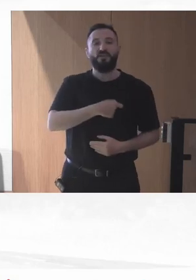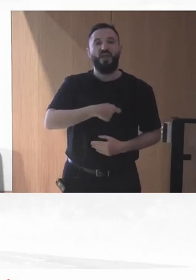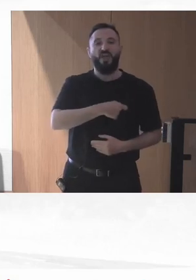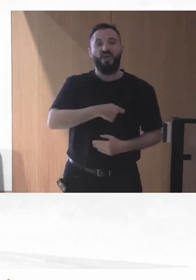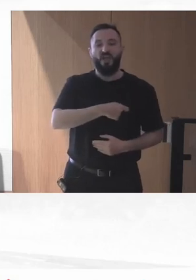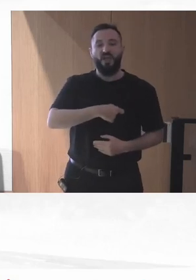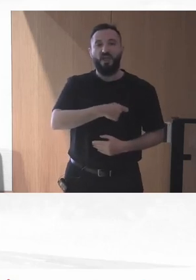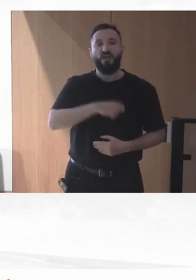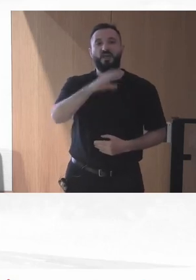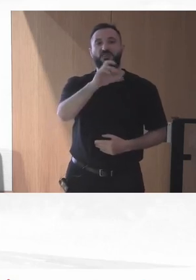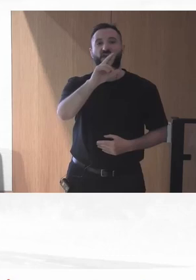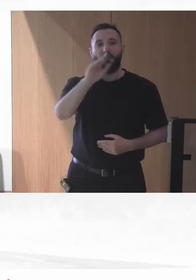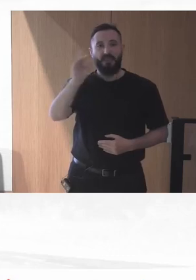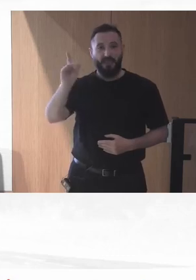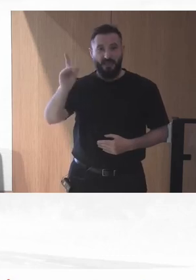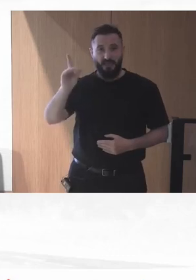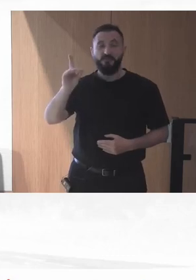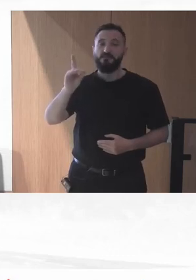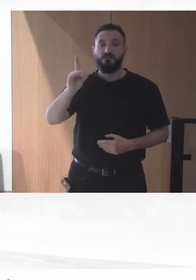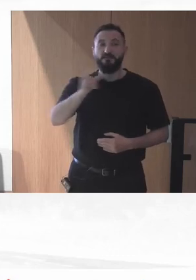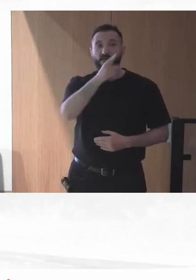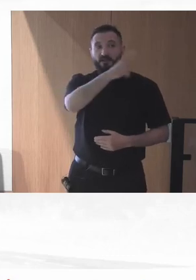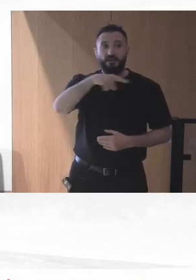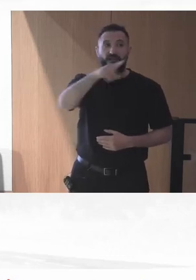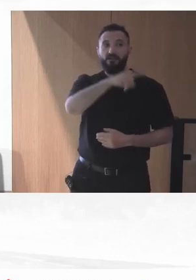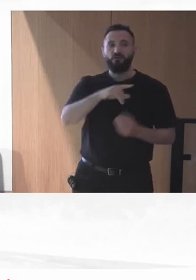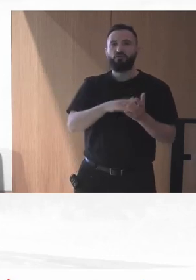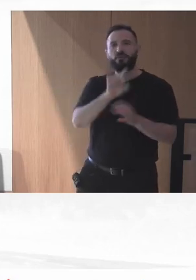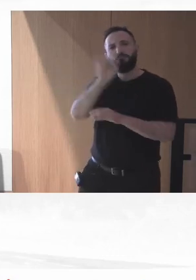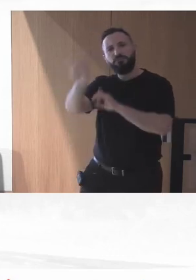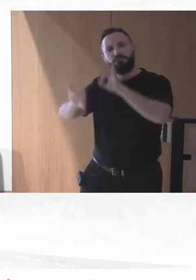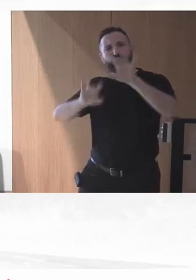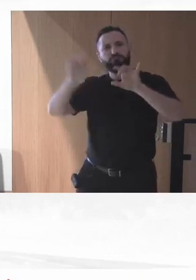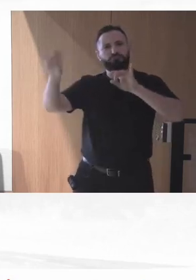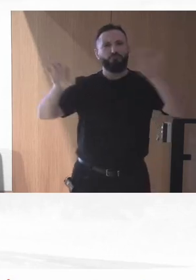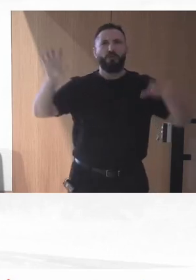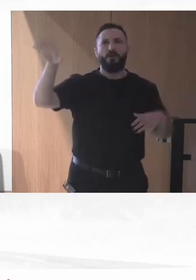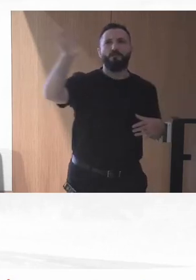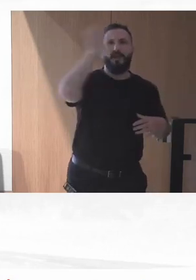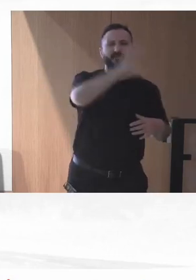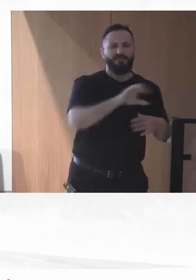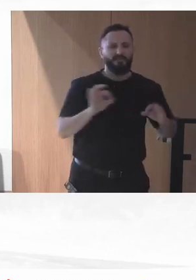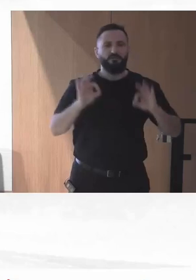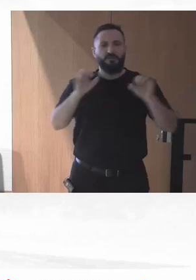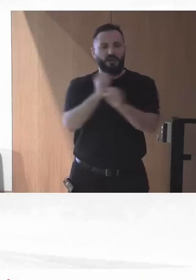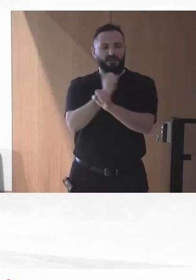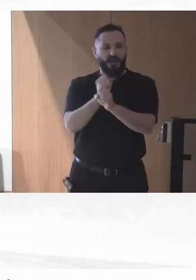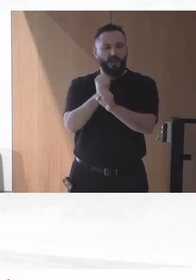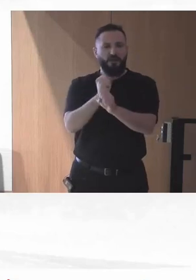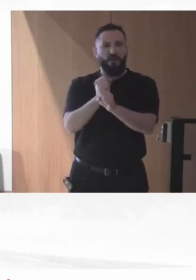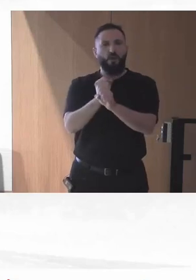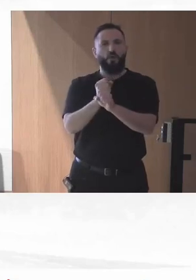de la CRPD ha emitido varias notificaciones a todos esos estados en relación con el trabajo